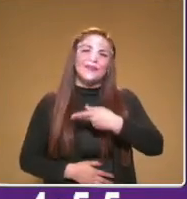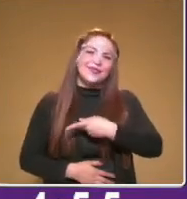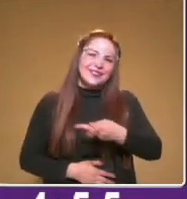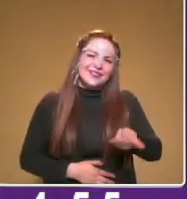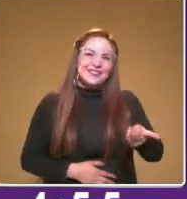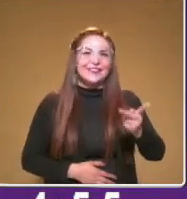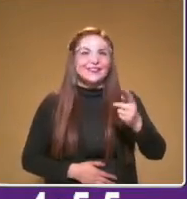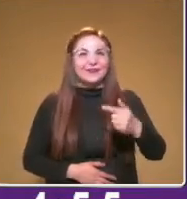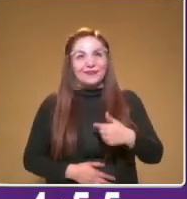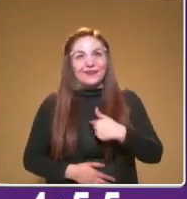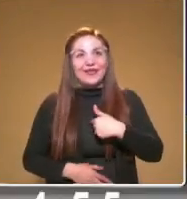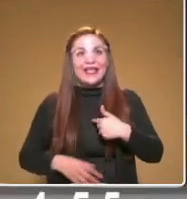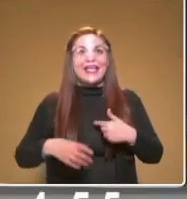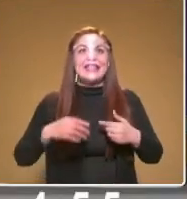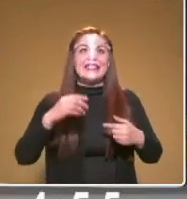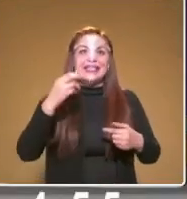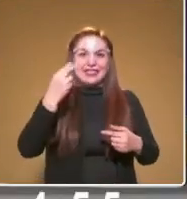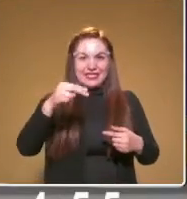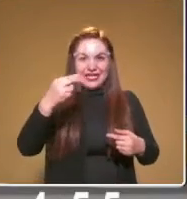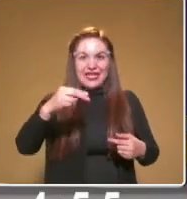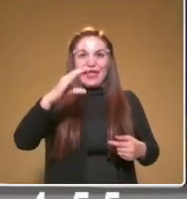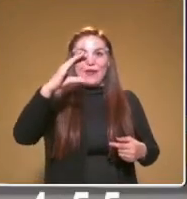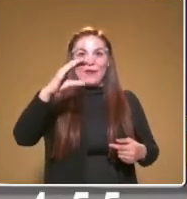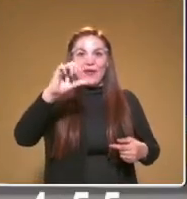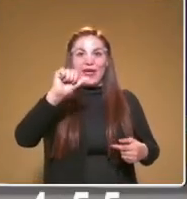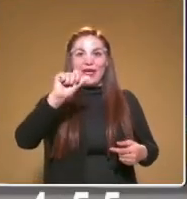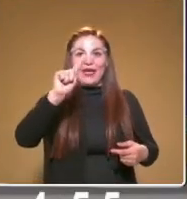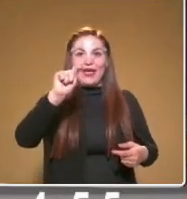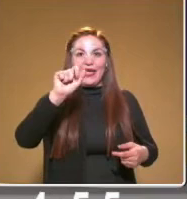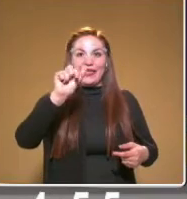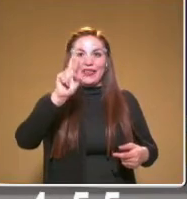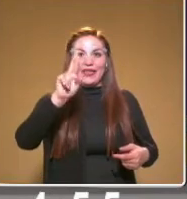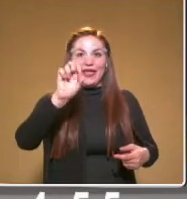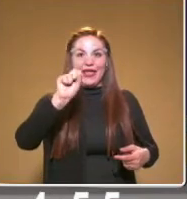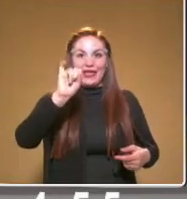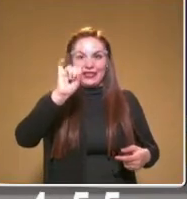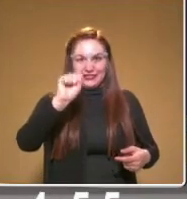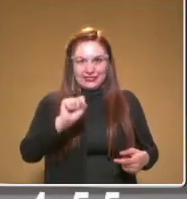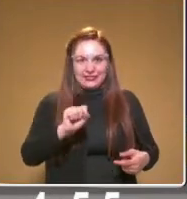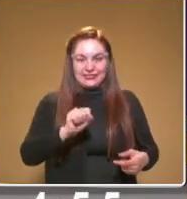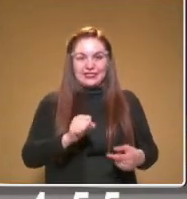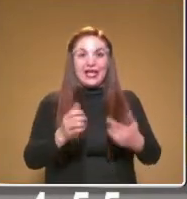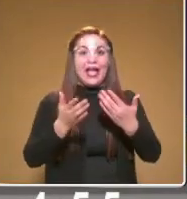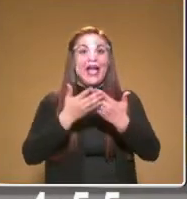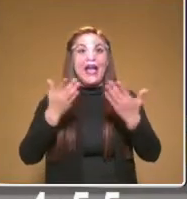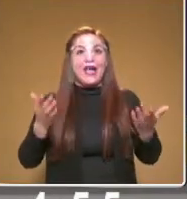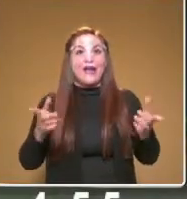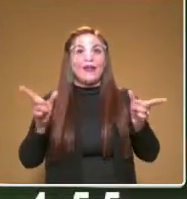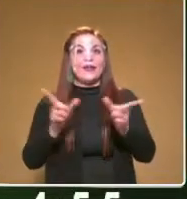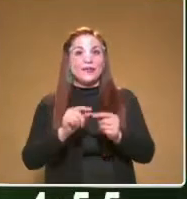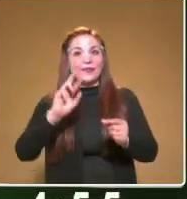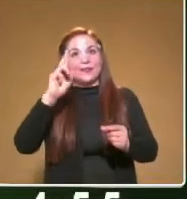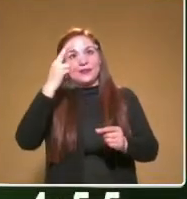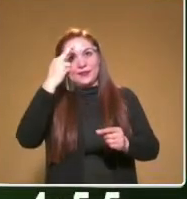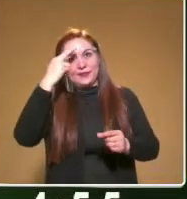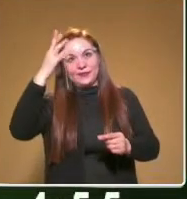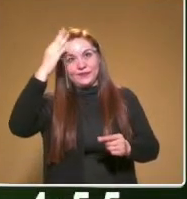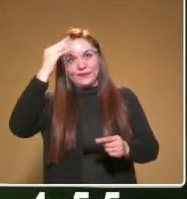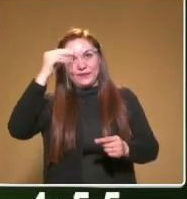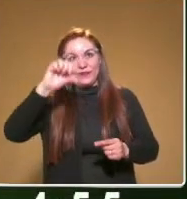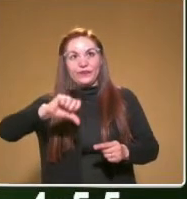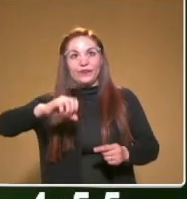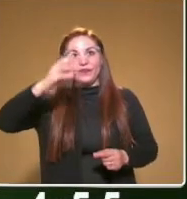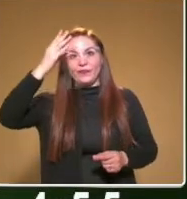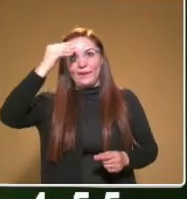que hoy aprendimos, que se llama catarsis. Catarsis, y es manera de recordar todo lo aprendido, maestra, si nos apoyan ahí en pantalla. Hoy